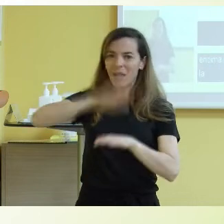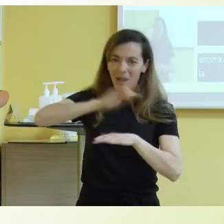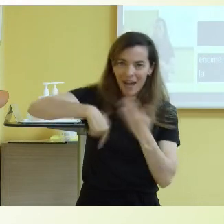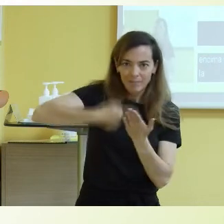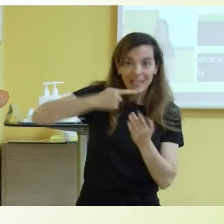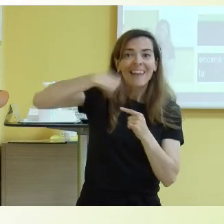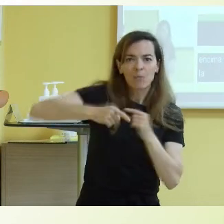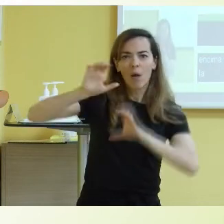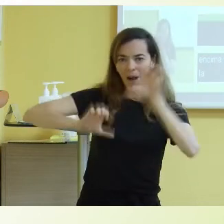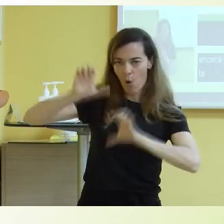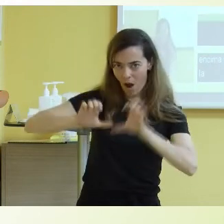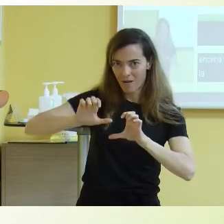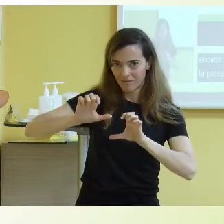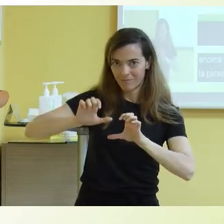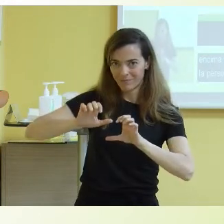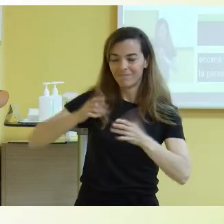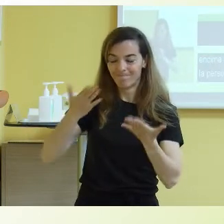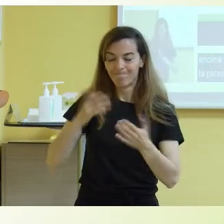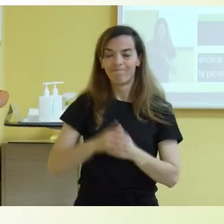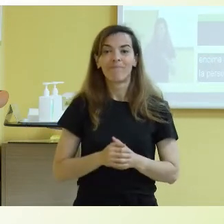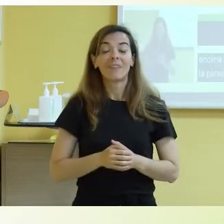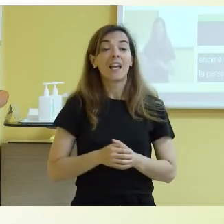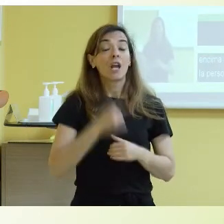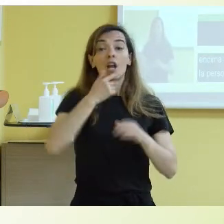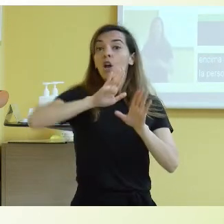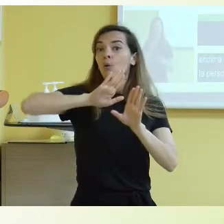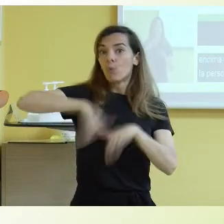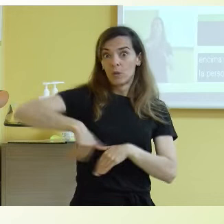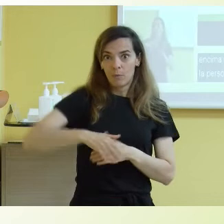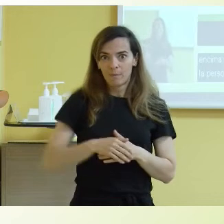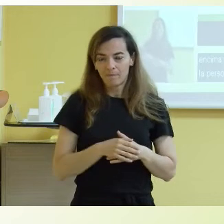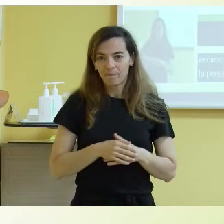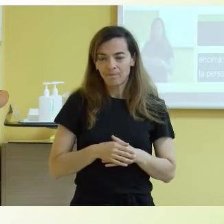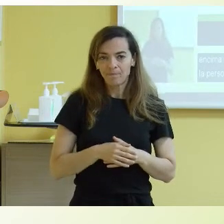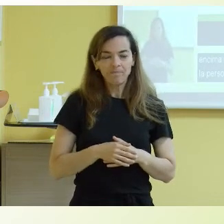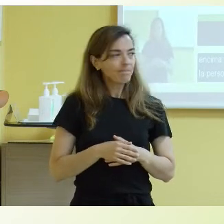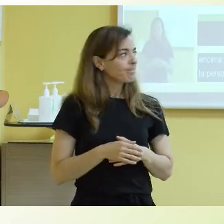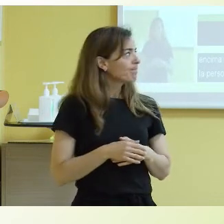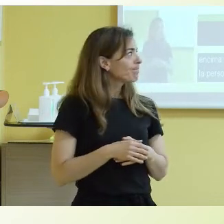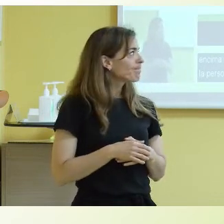la persona en el momento que lo evalúo. Y ya para terminar,